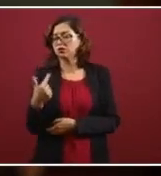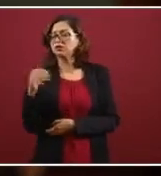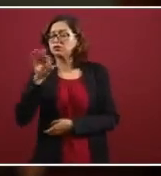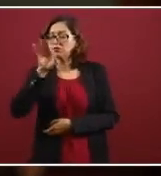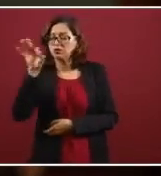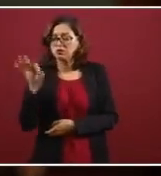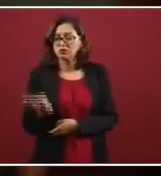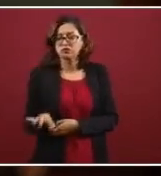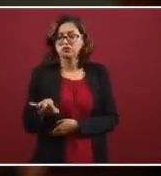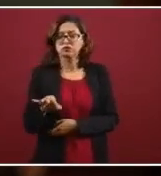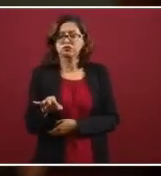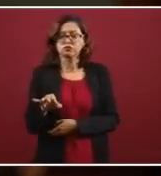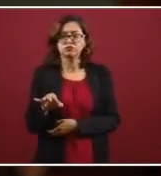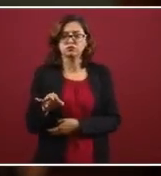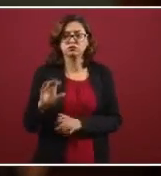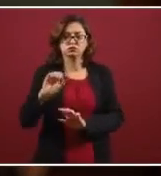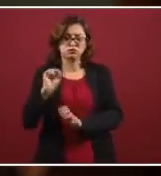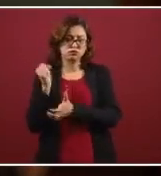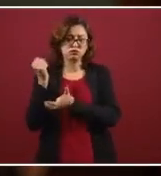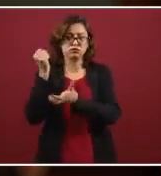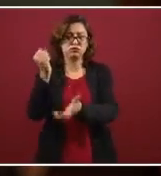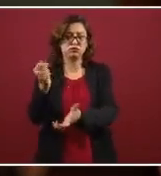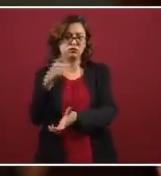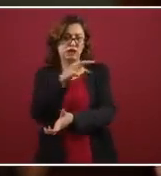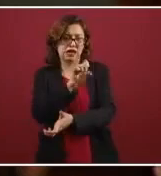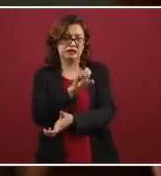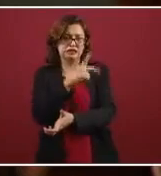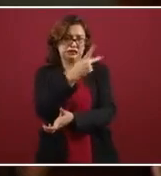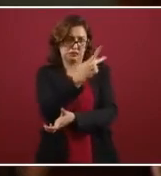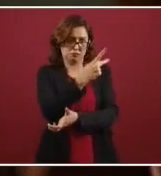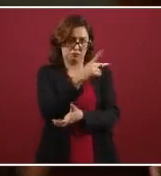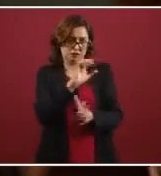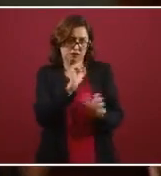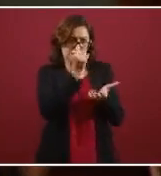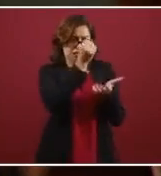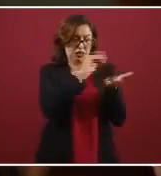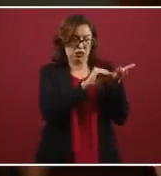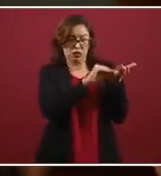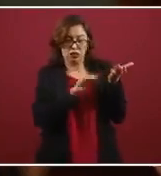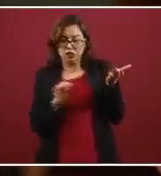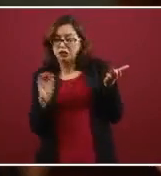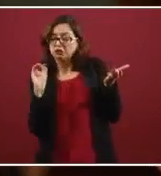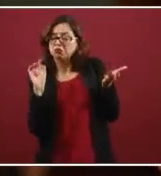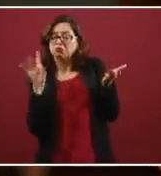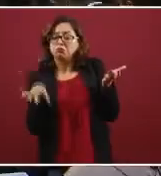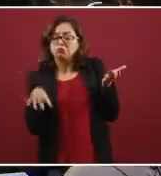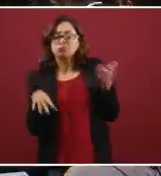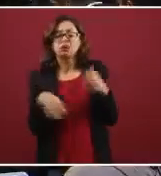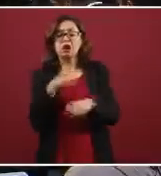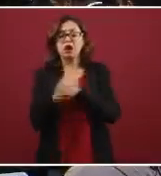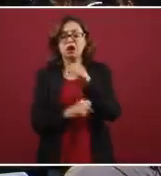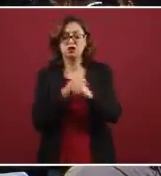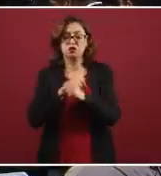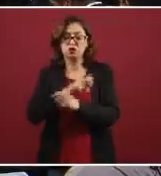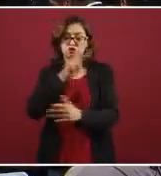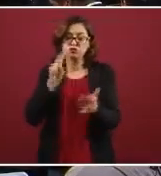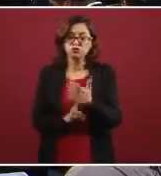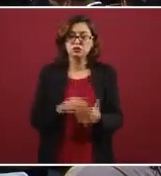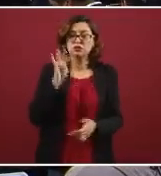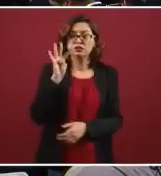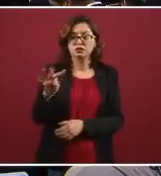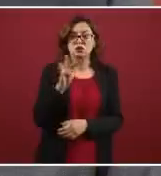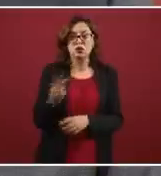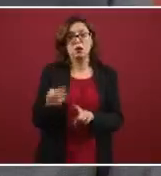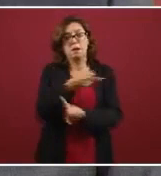0.012% de lo que recibía Educación Pública, una miseria. 2019 se recorta todavía la